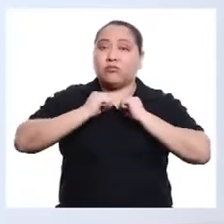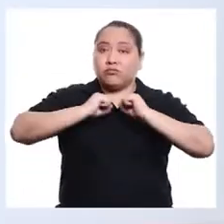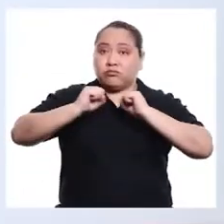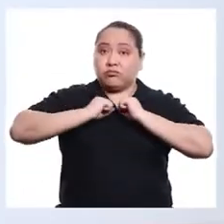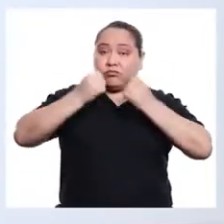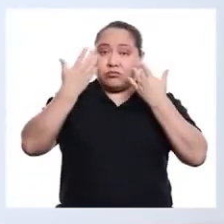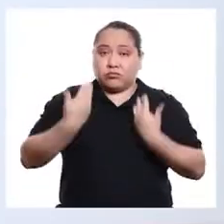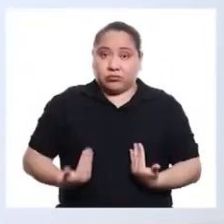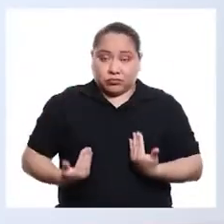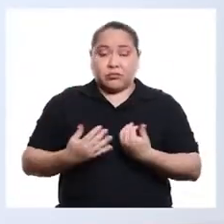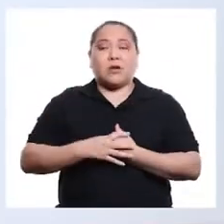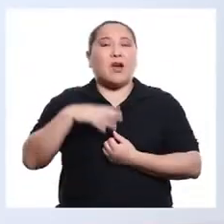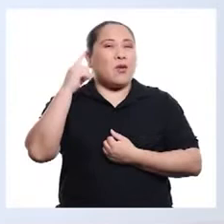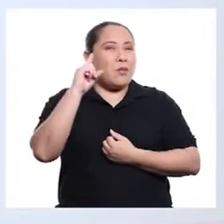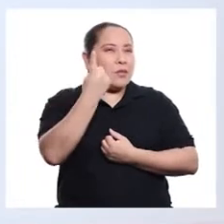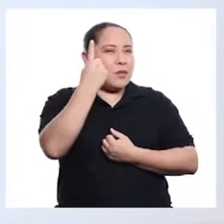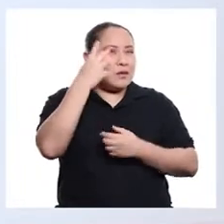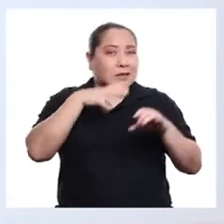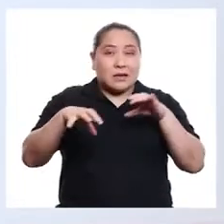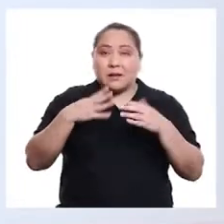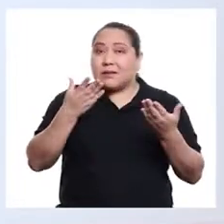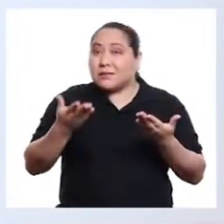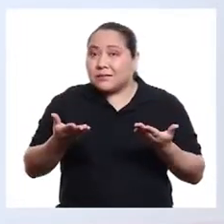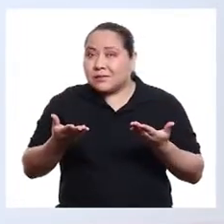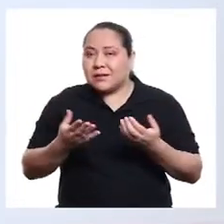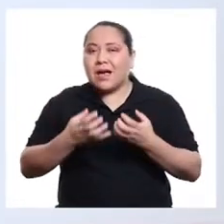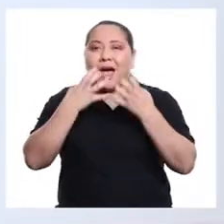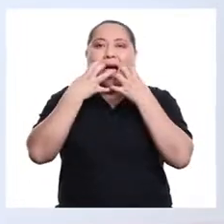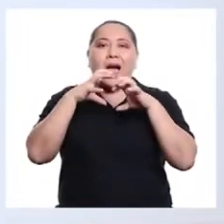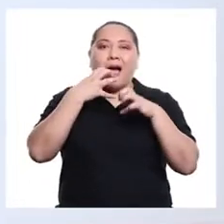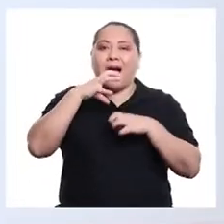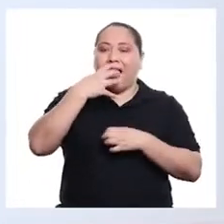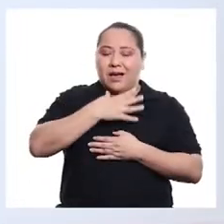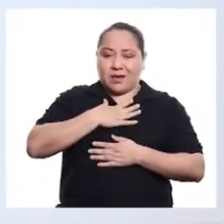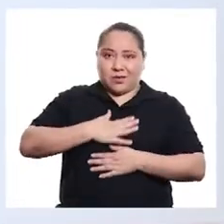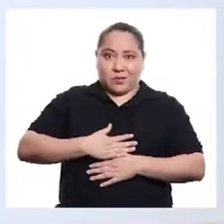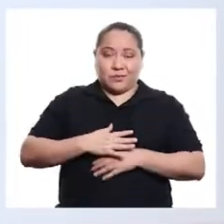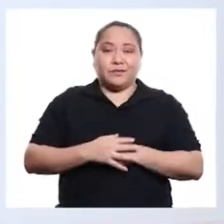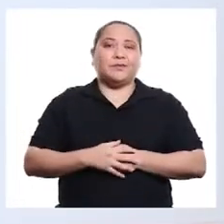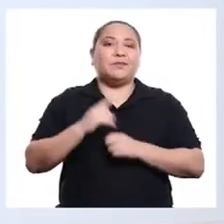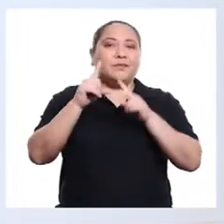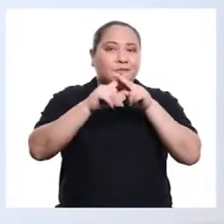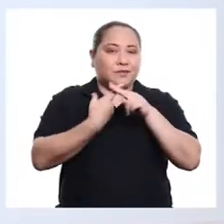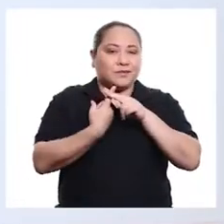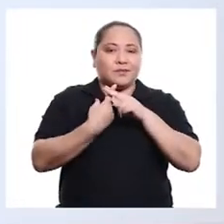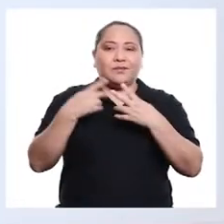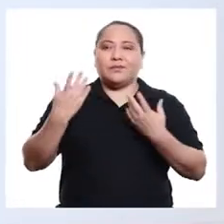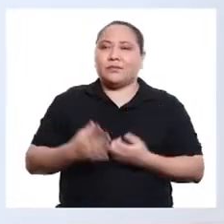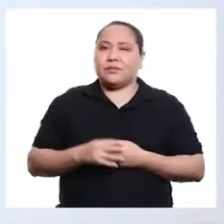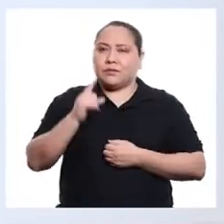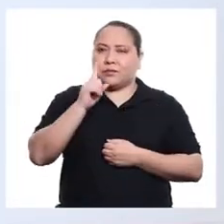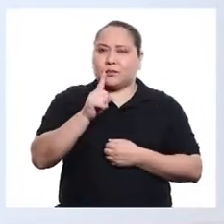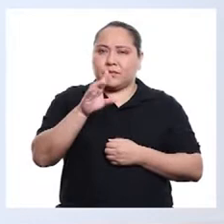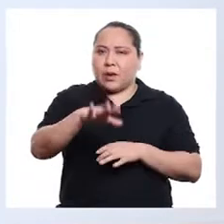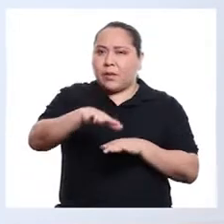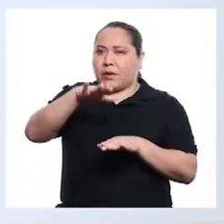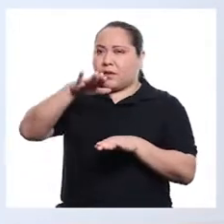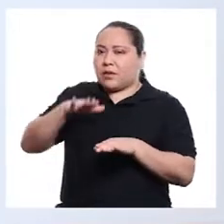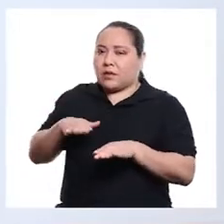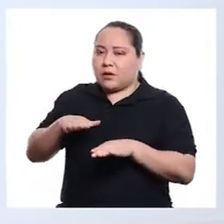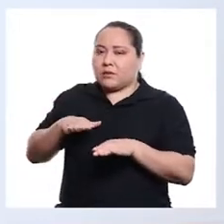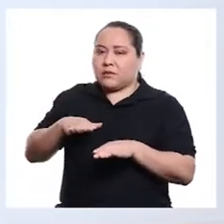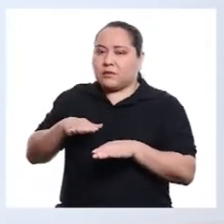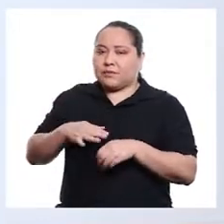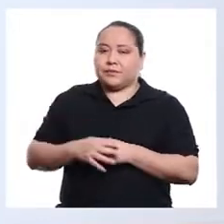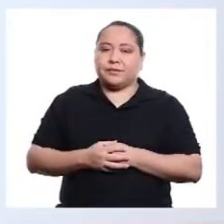toda actividad física, lo primero que siempre se debe hacer es calentar. Entonces, empecemos por dar un paso hacia